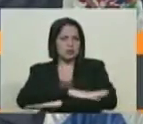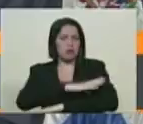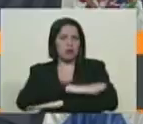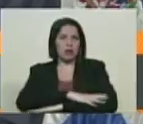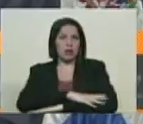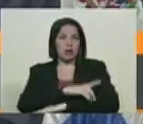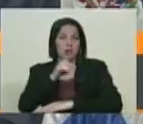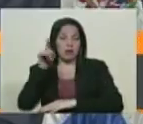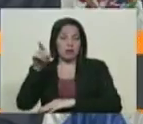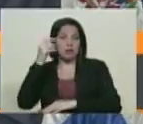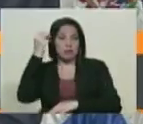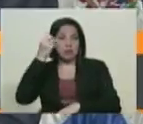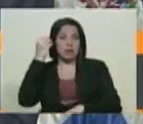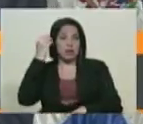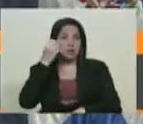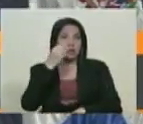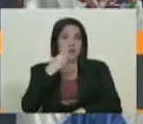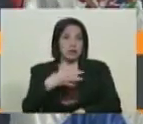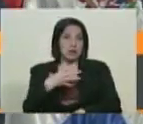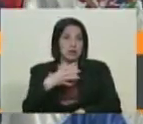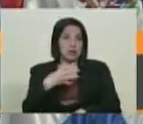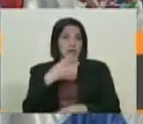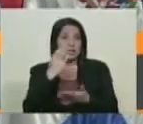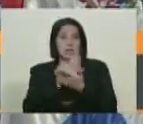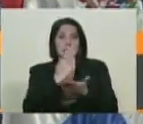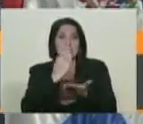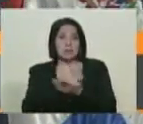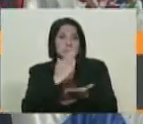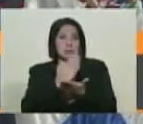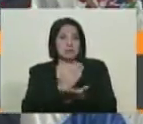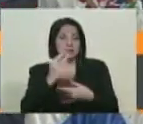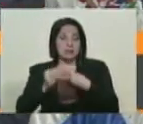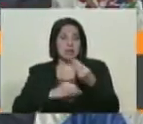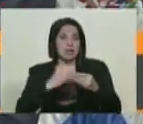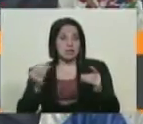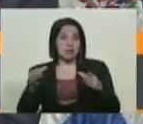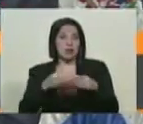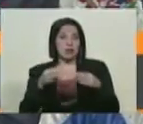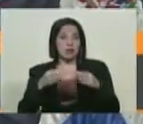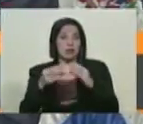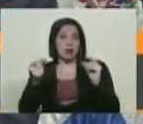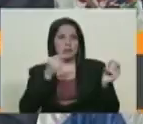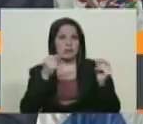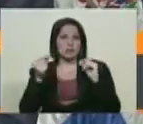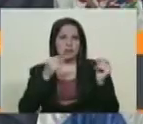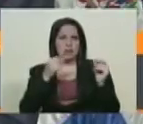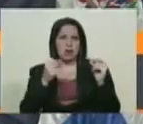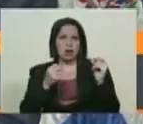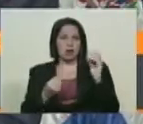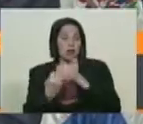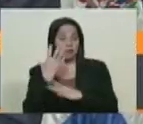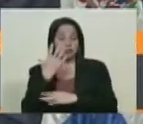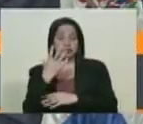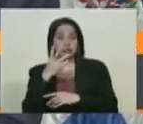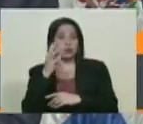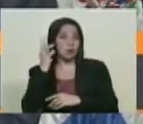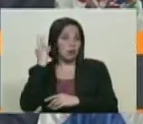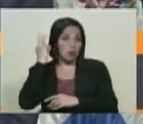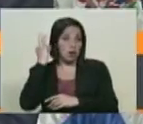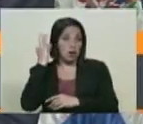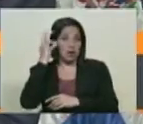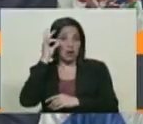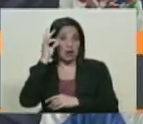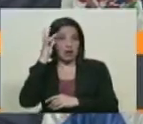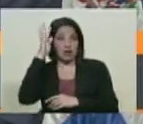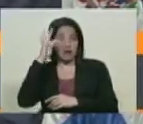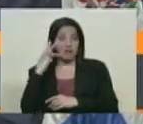periodistas acuciosos, cada vez que se da una reunión de la mesa de diálogo, reaparece esta señora exfiscala, que por